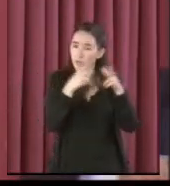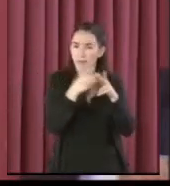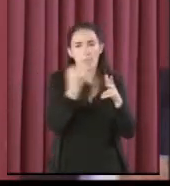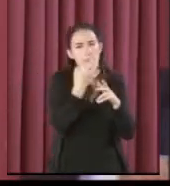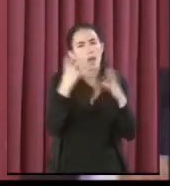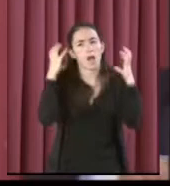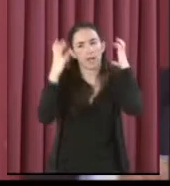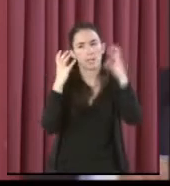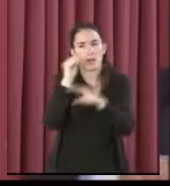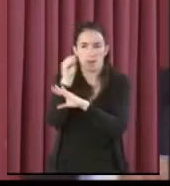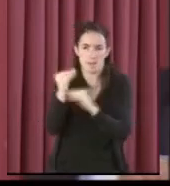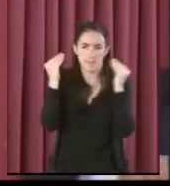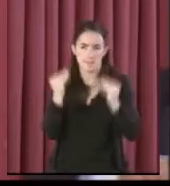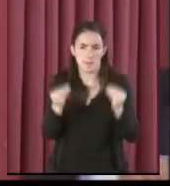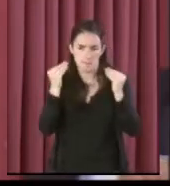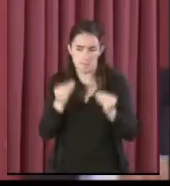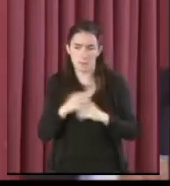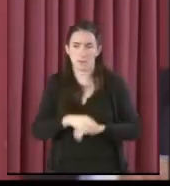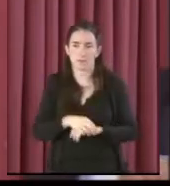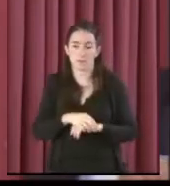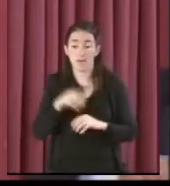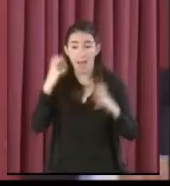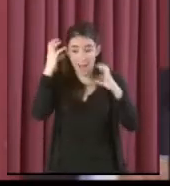animales. Y el cuidado a los animales también está